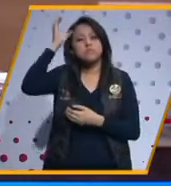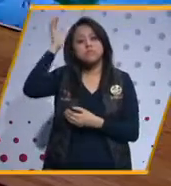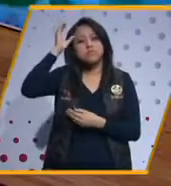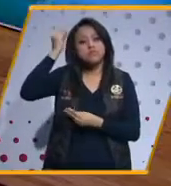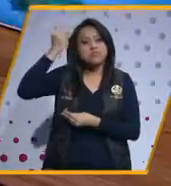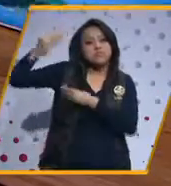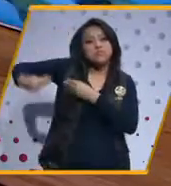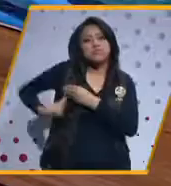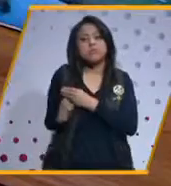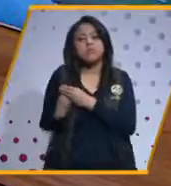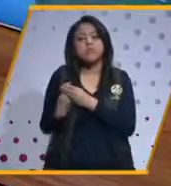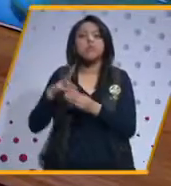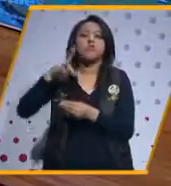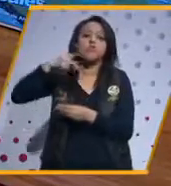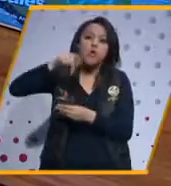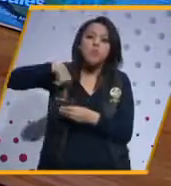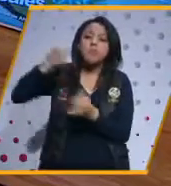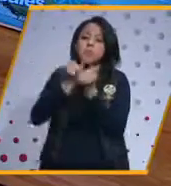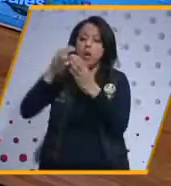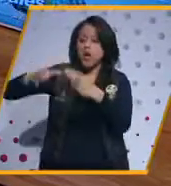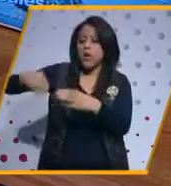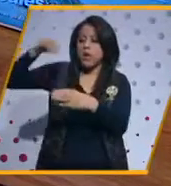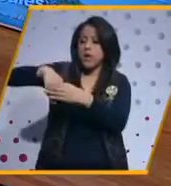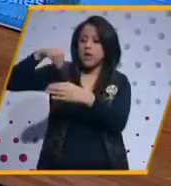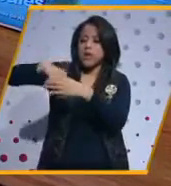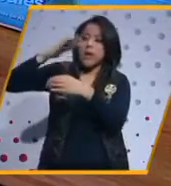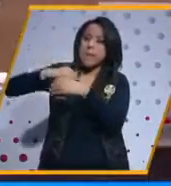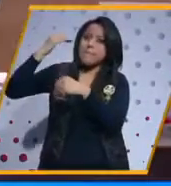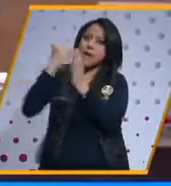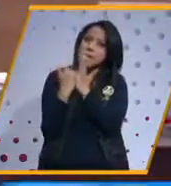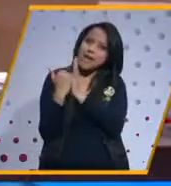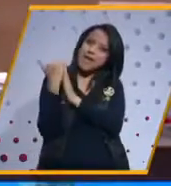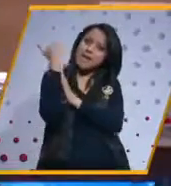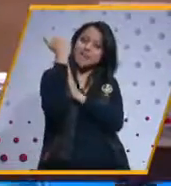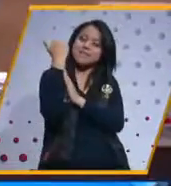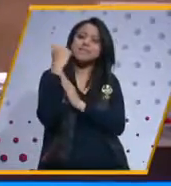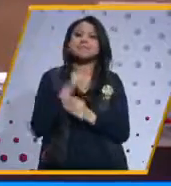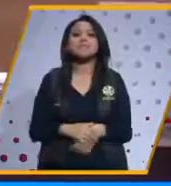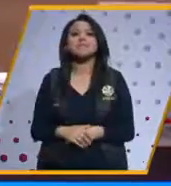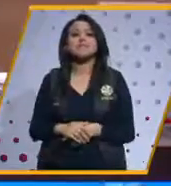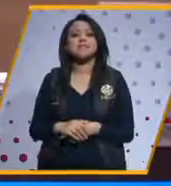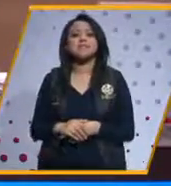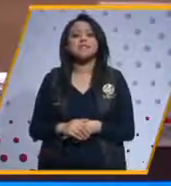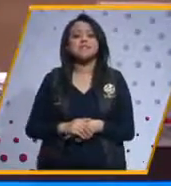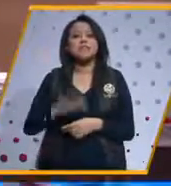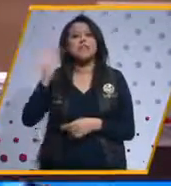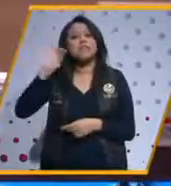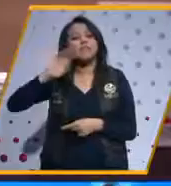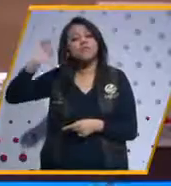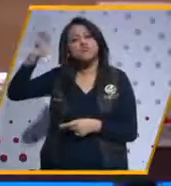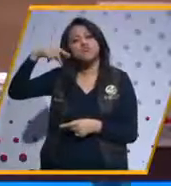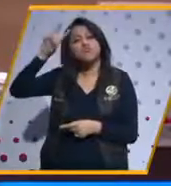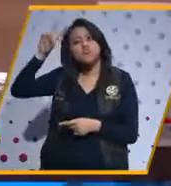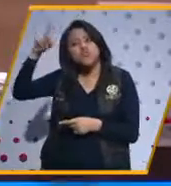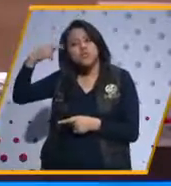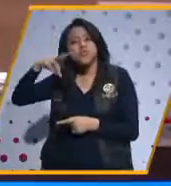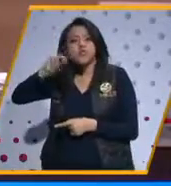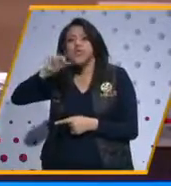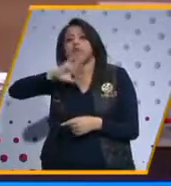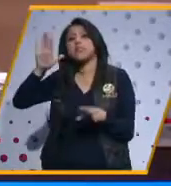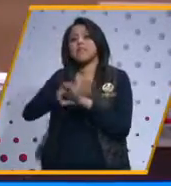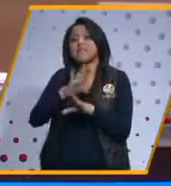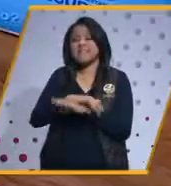pone a caja de ahorro? Y empieza a generar interés, ya está. Y a lo mejor el sueño no era tan bueno, se lo olvida, pero este sigue generando interés hasta que llegue el buen